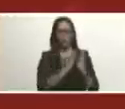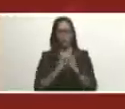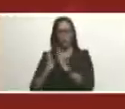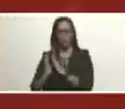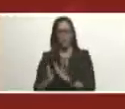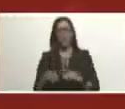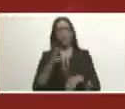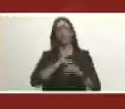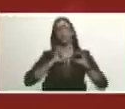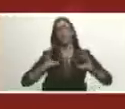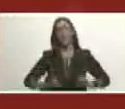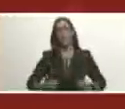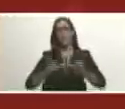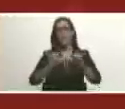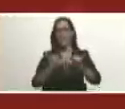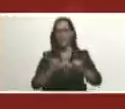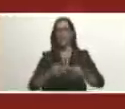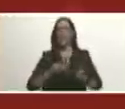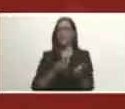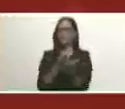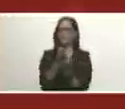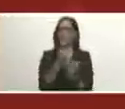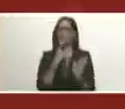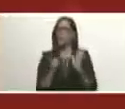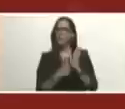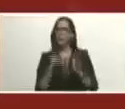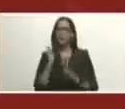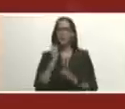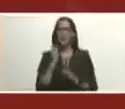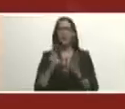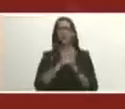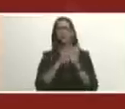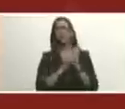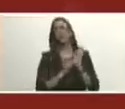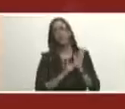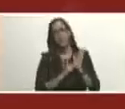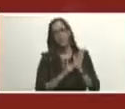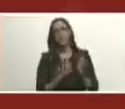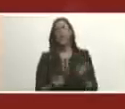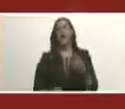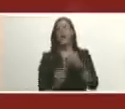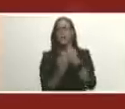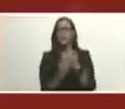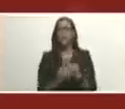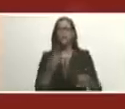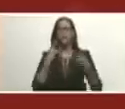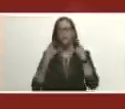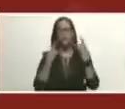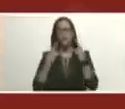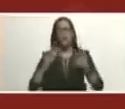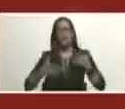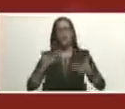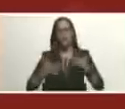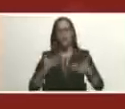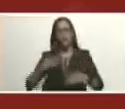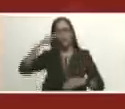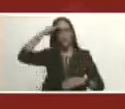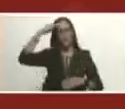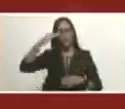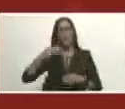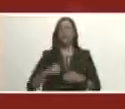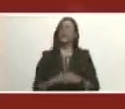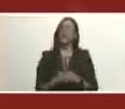el Cuerpo de Ingenieros da fiel cumplimiento a las tareas constitucionales, apoyando activamente las operaciones militares mediante